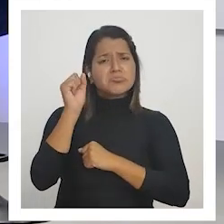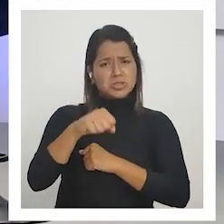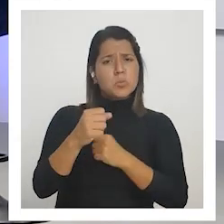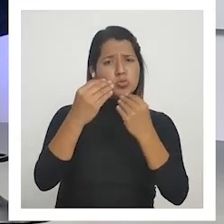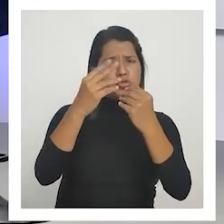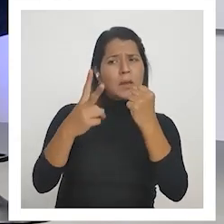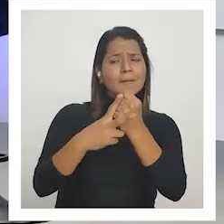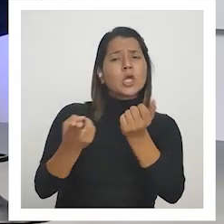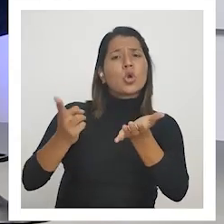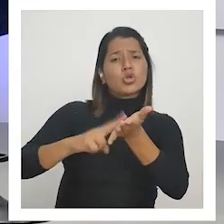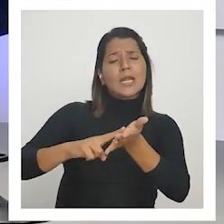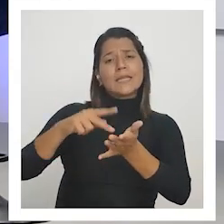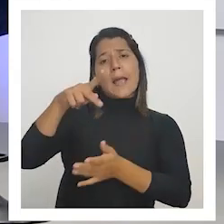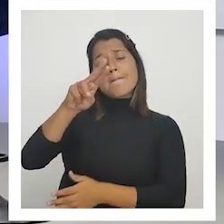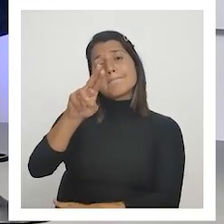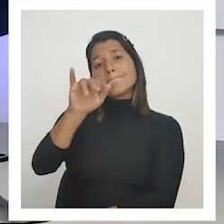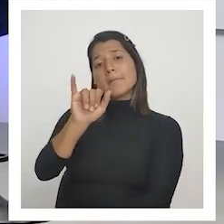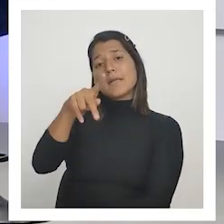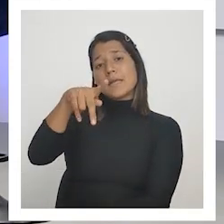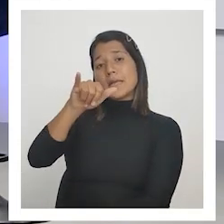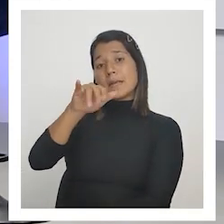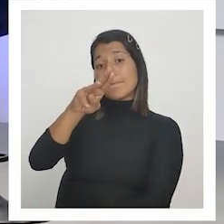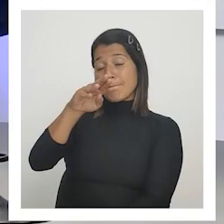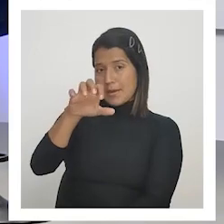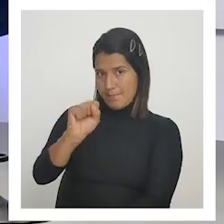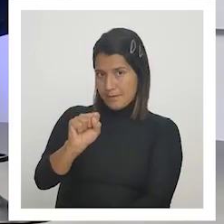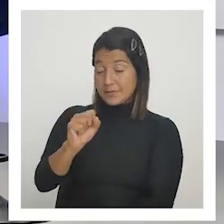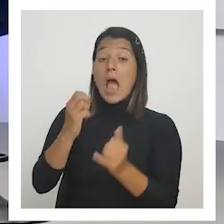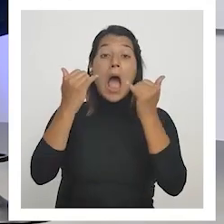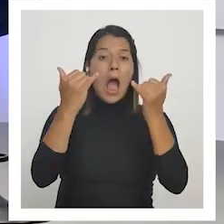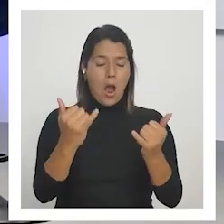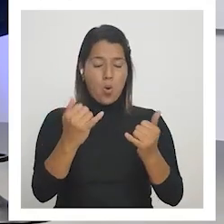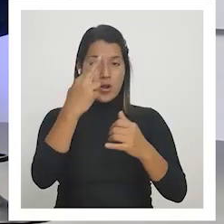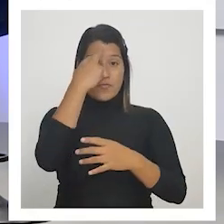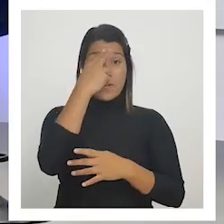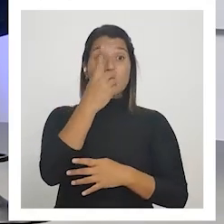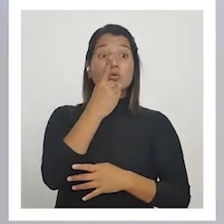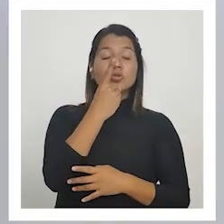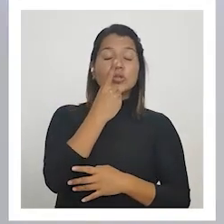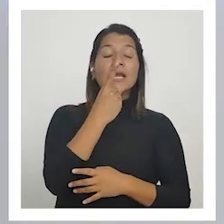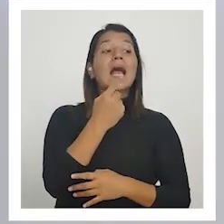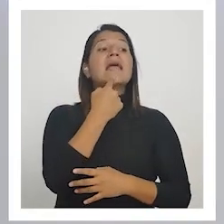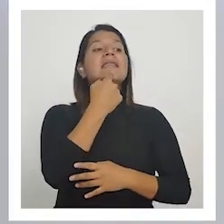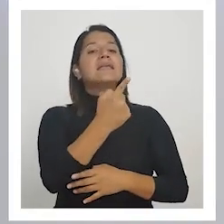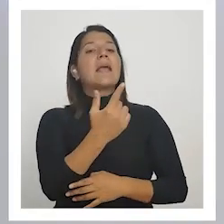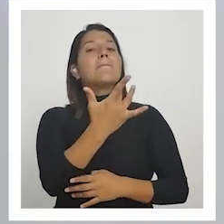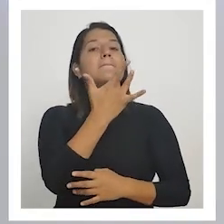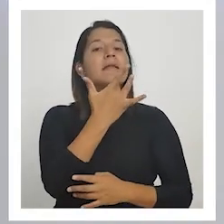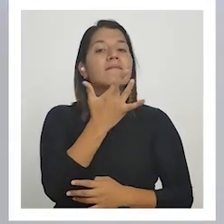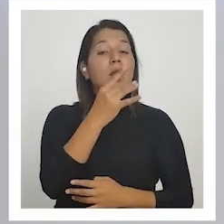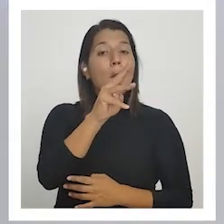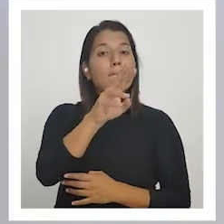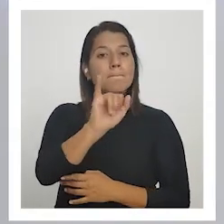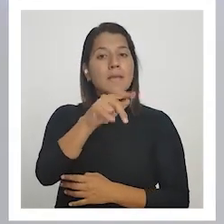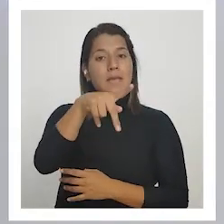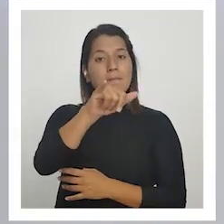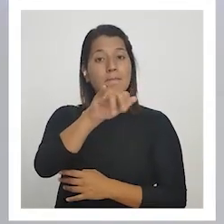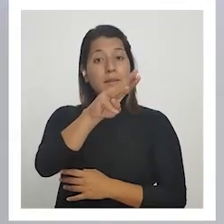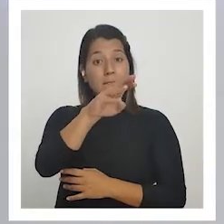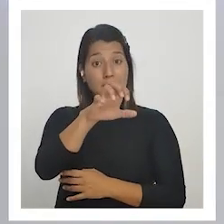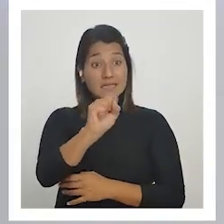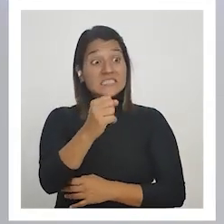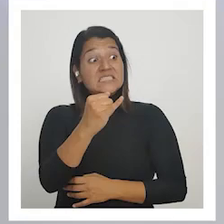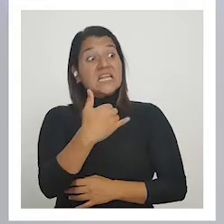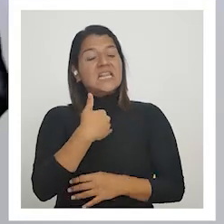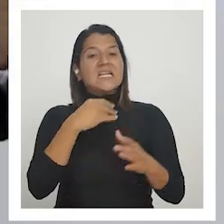República Dominicana, las proveedurías dicen que ellos inclinan la balanza a favor de la MIPYME cuando tienen una certificación de calidad, ¿verdad? Cuando demuestran